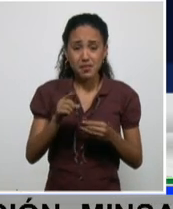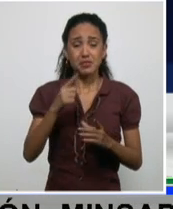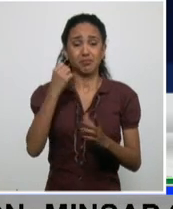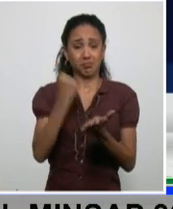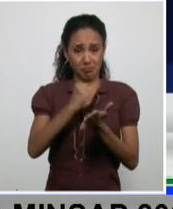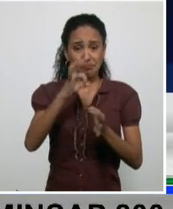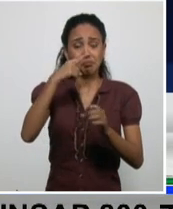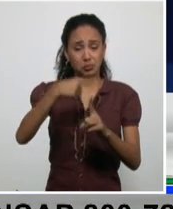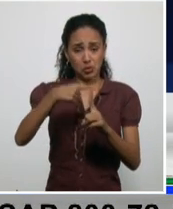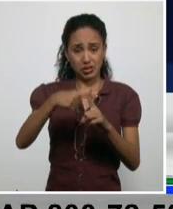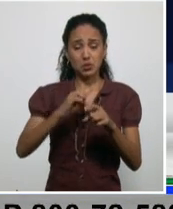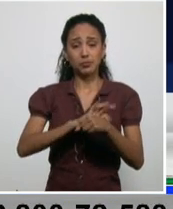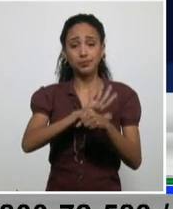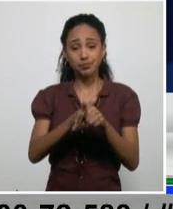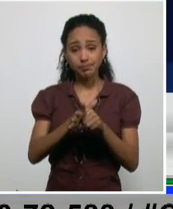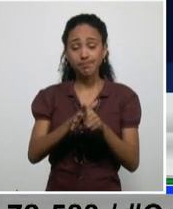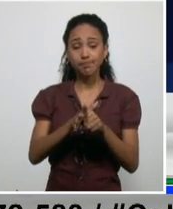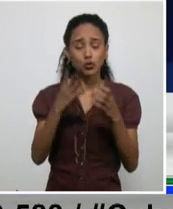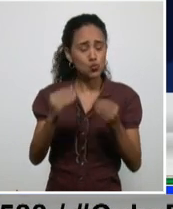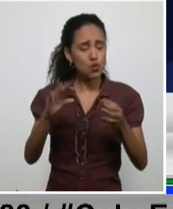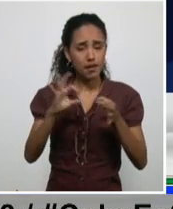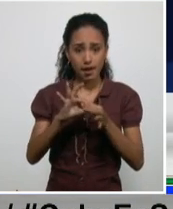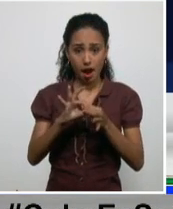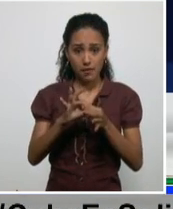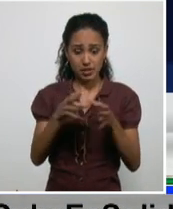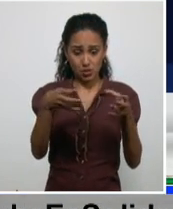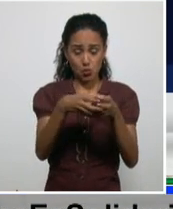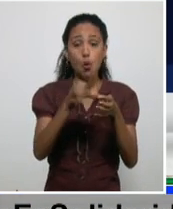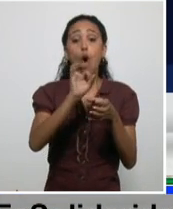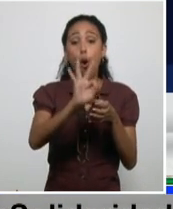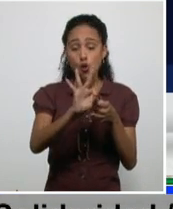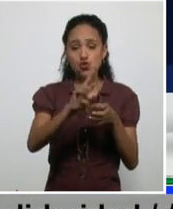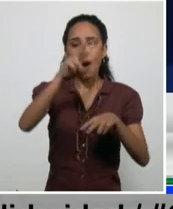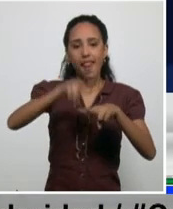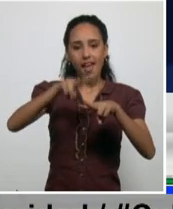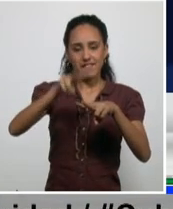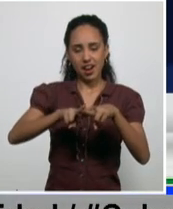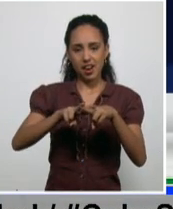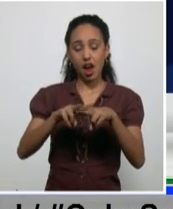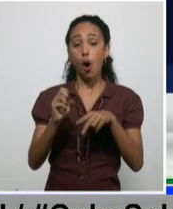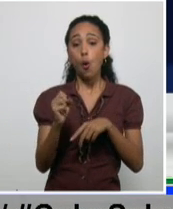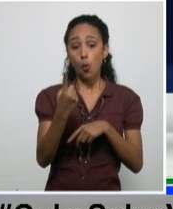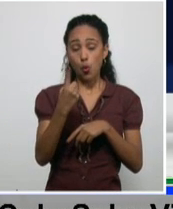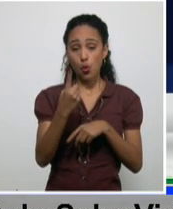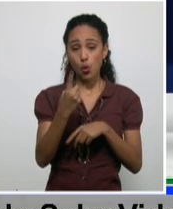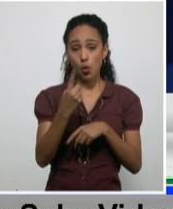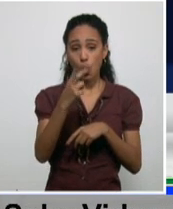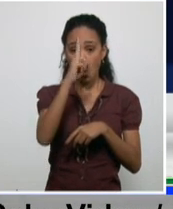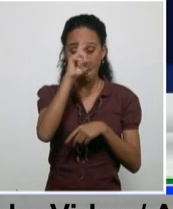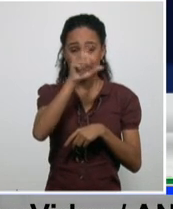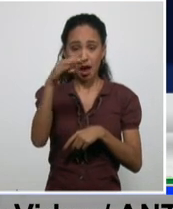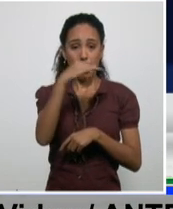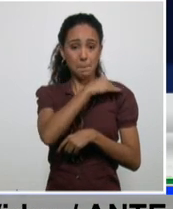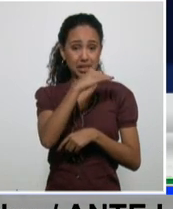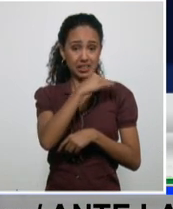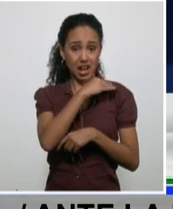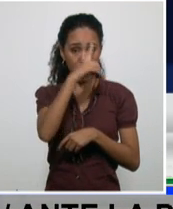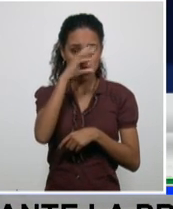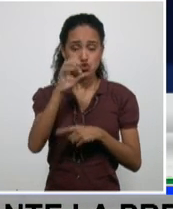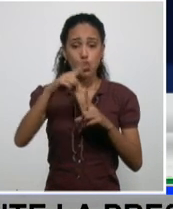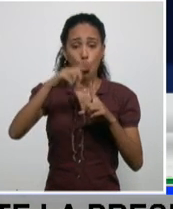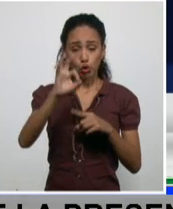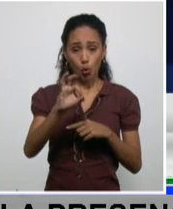que están en estado crítico, 8 están en La Habana, 1 en el Hospital Militar Dr. Luis Díaz Soto y 7 en el